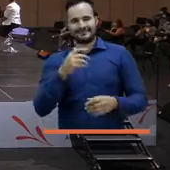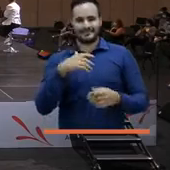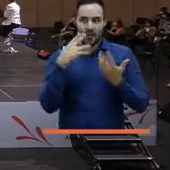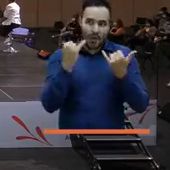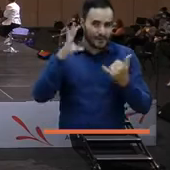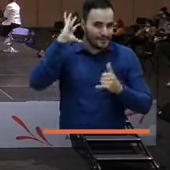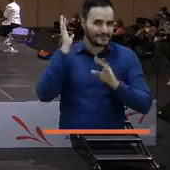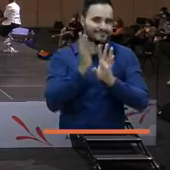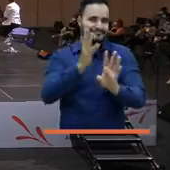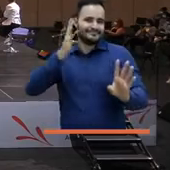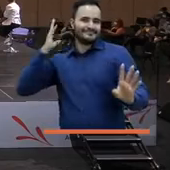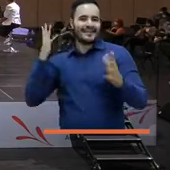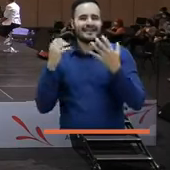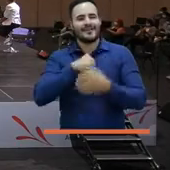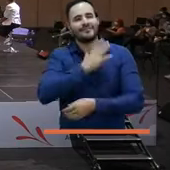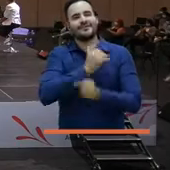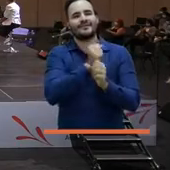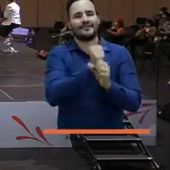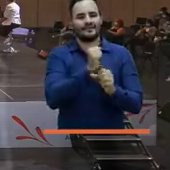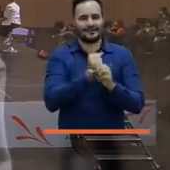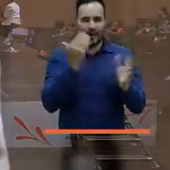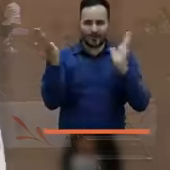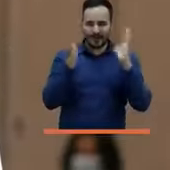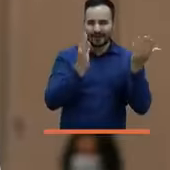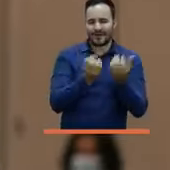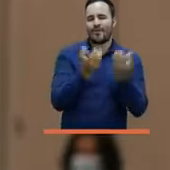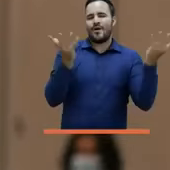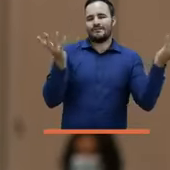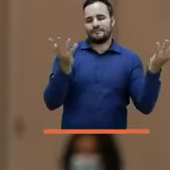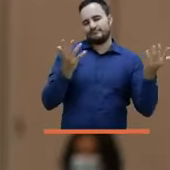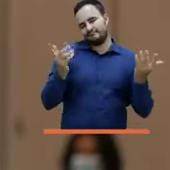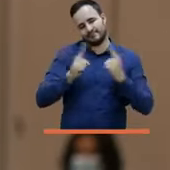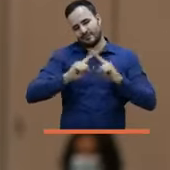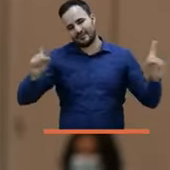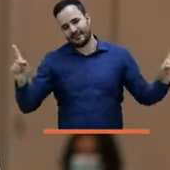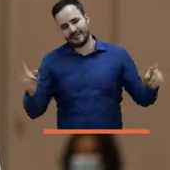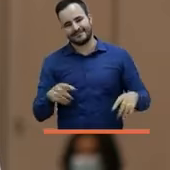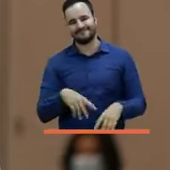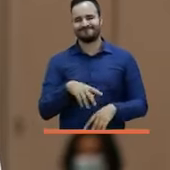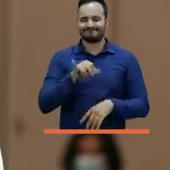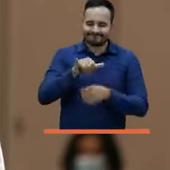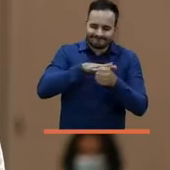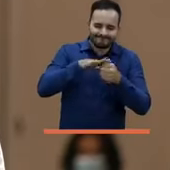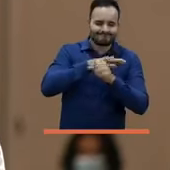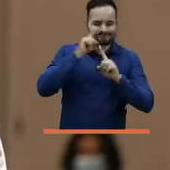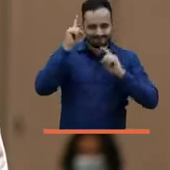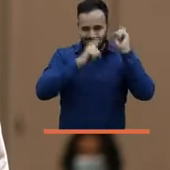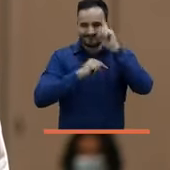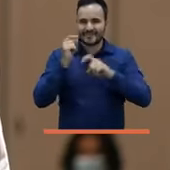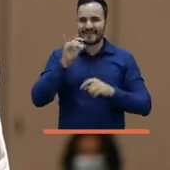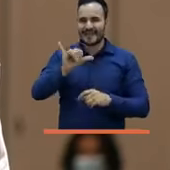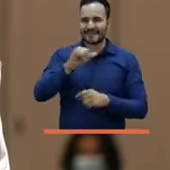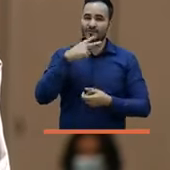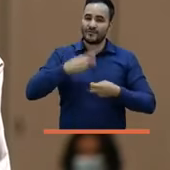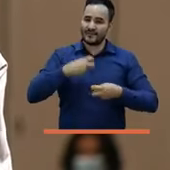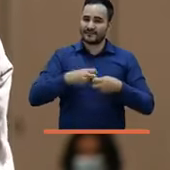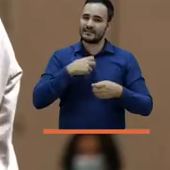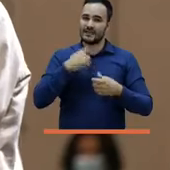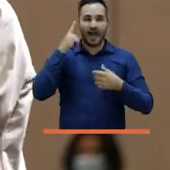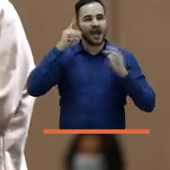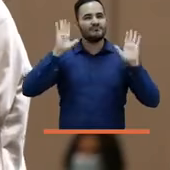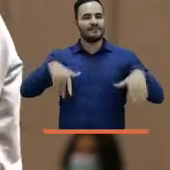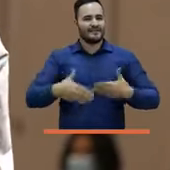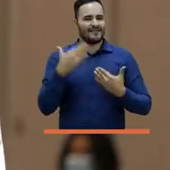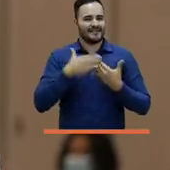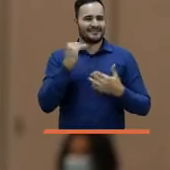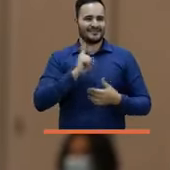fuera bajo el sol esperando una oportunidad laboral entonces digamos el asunto es también de una complejidad muy muy